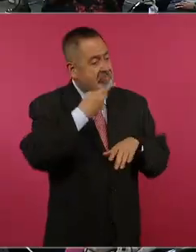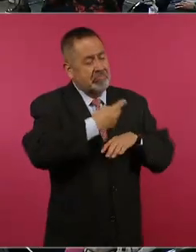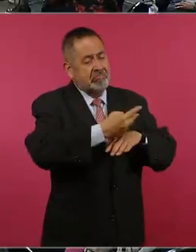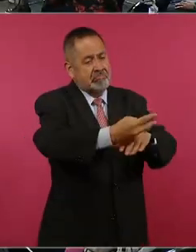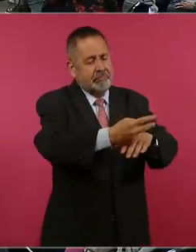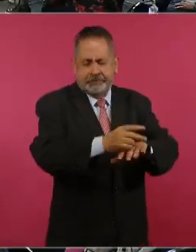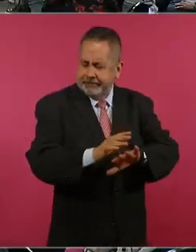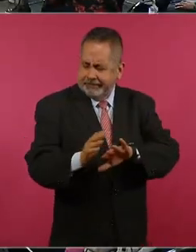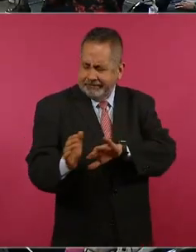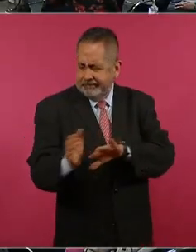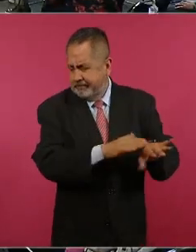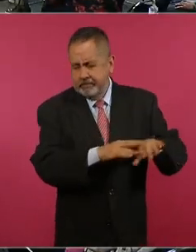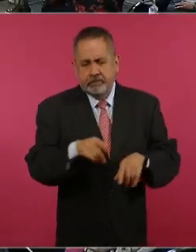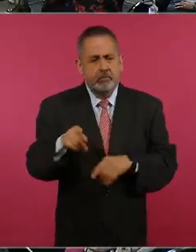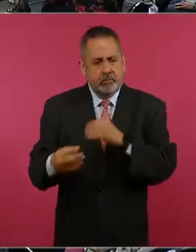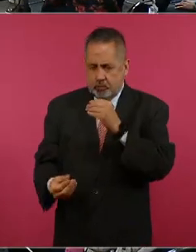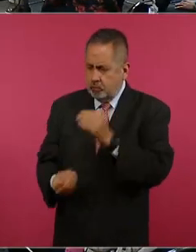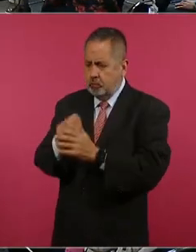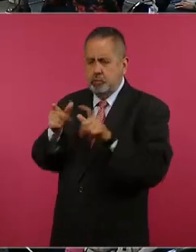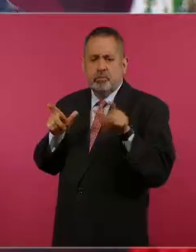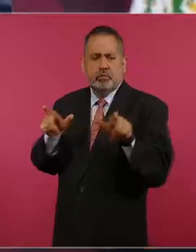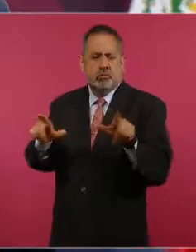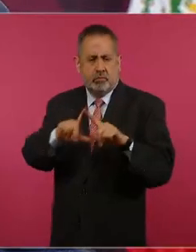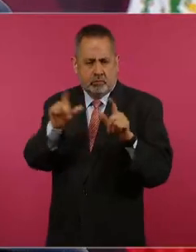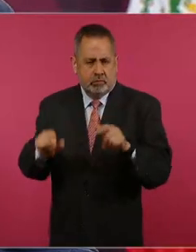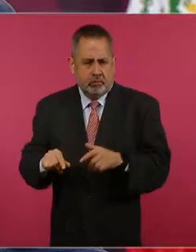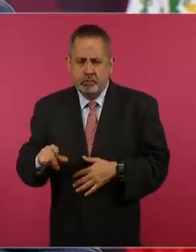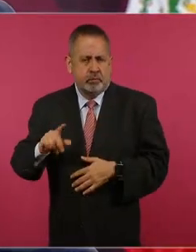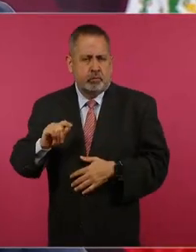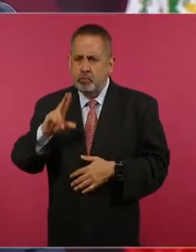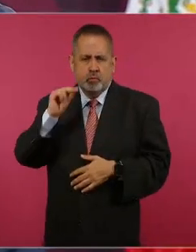esta institución y no queremos que en el futuro,